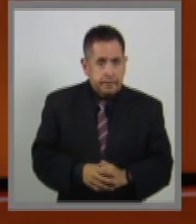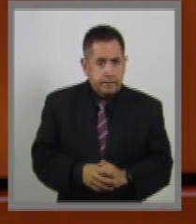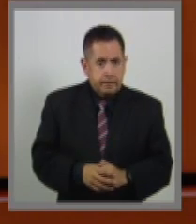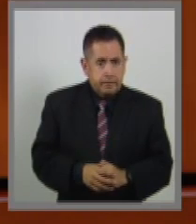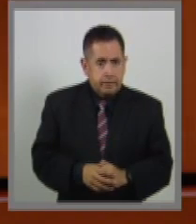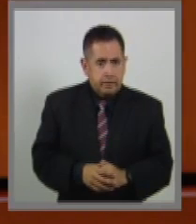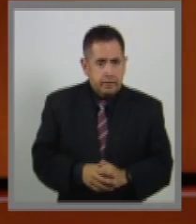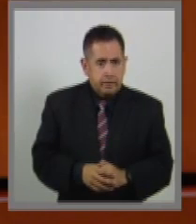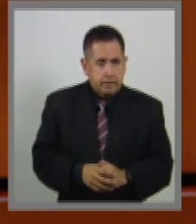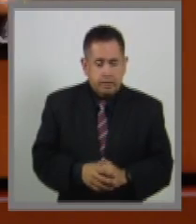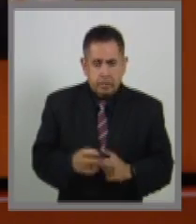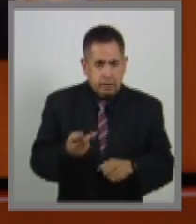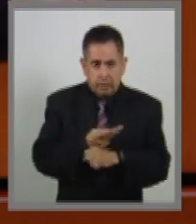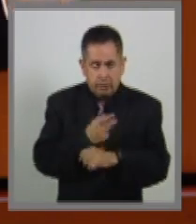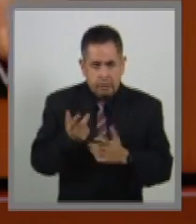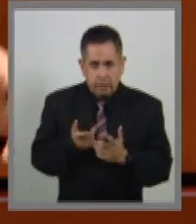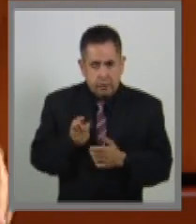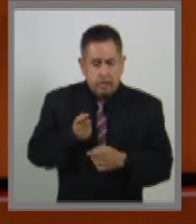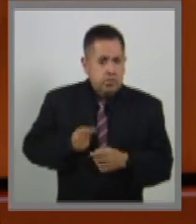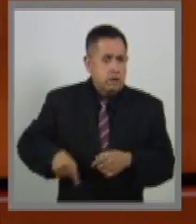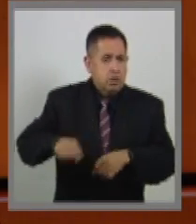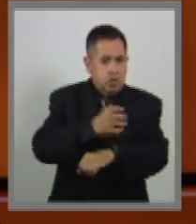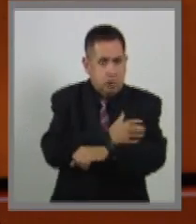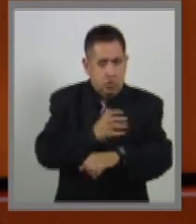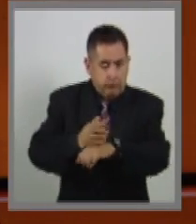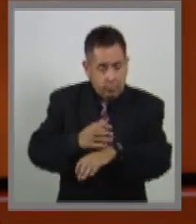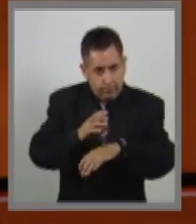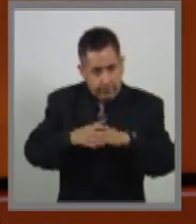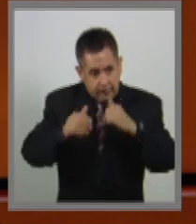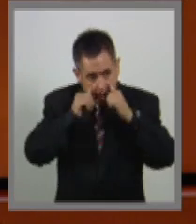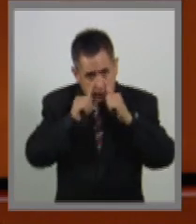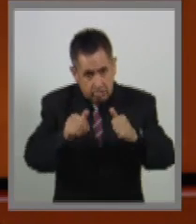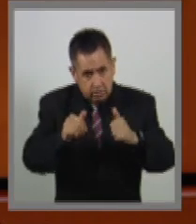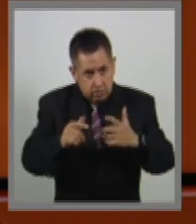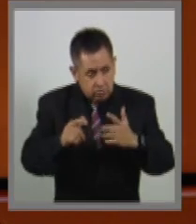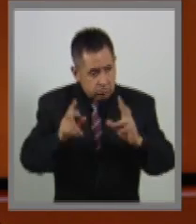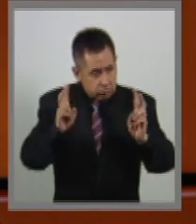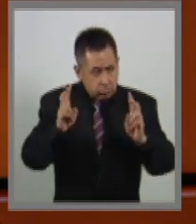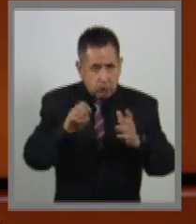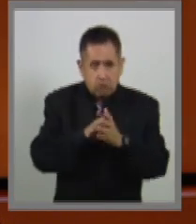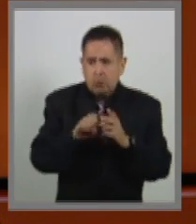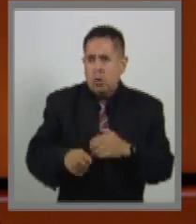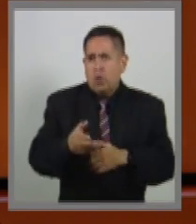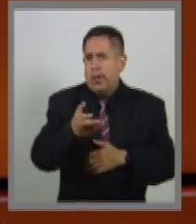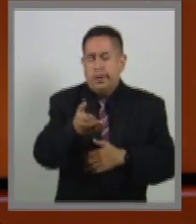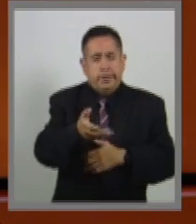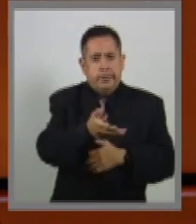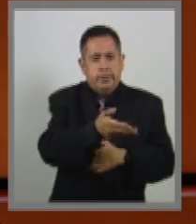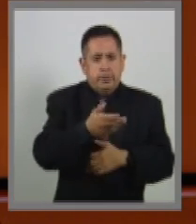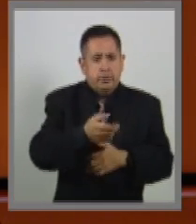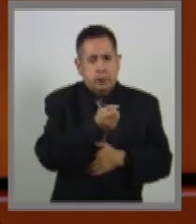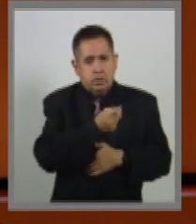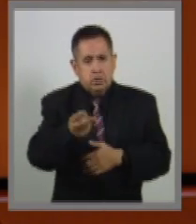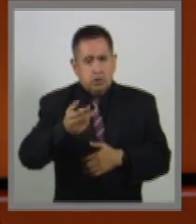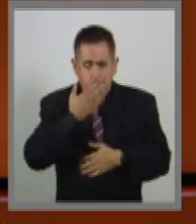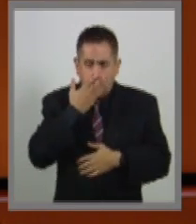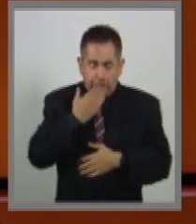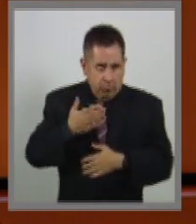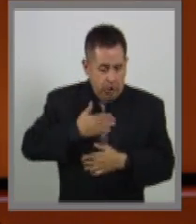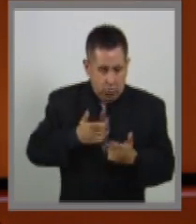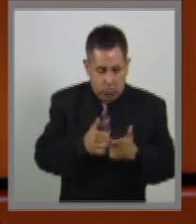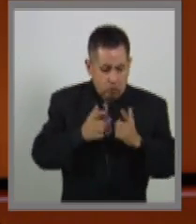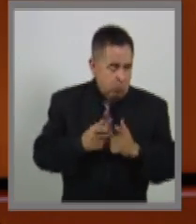lo que pasa es que a los compañeros que no los atienden en sus temas, como es el caso de los que no tenemos